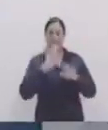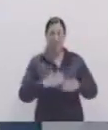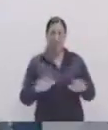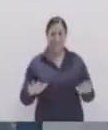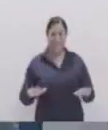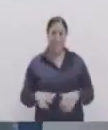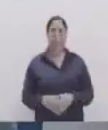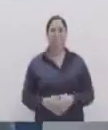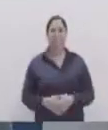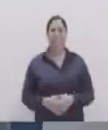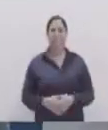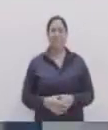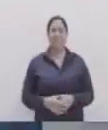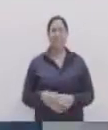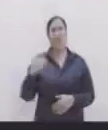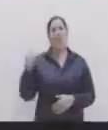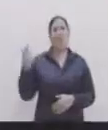este.